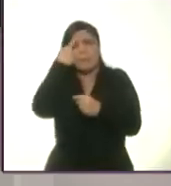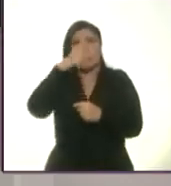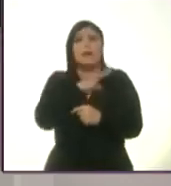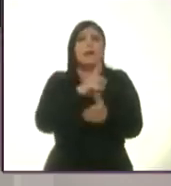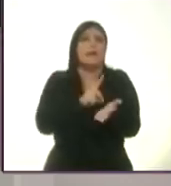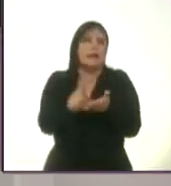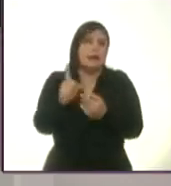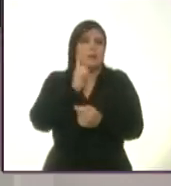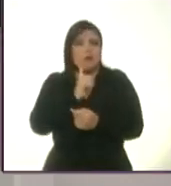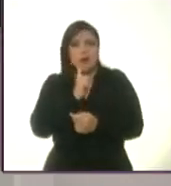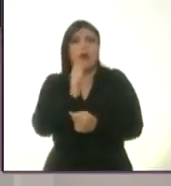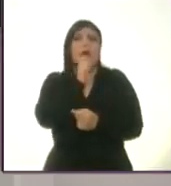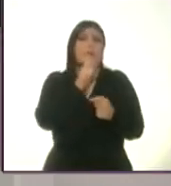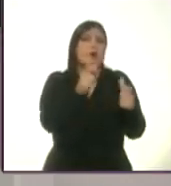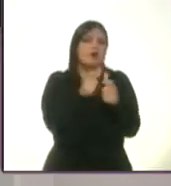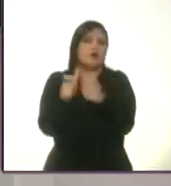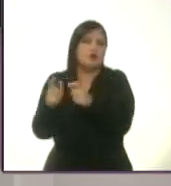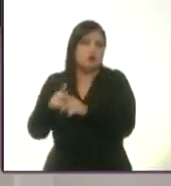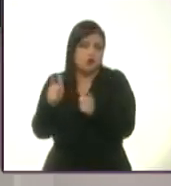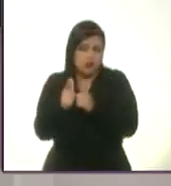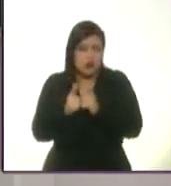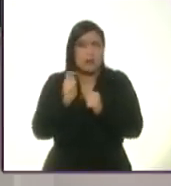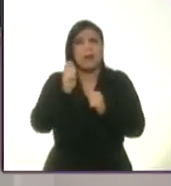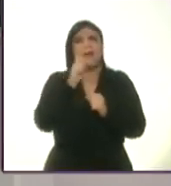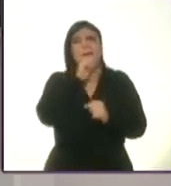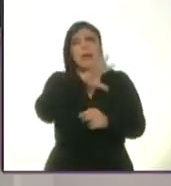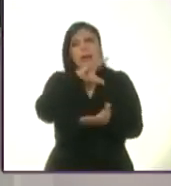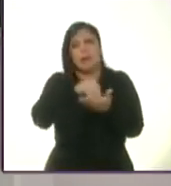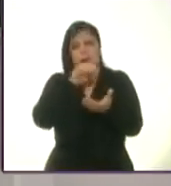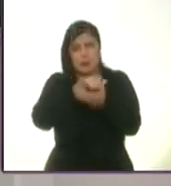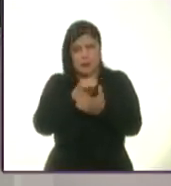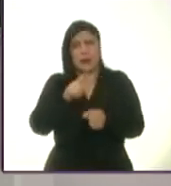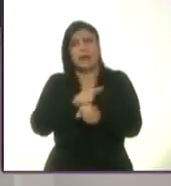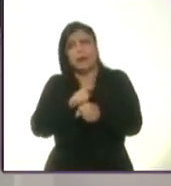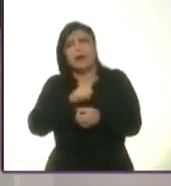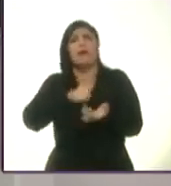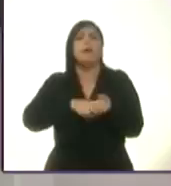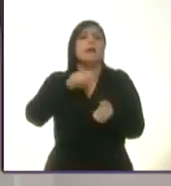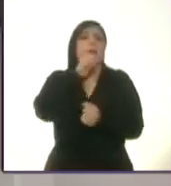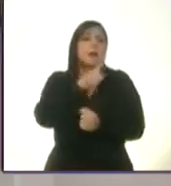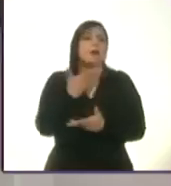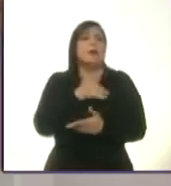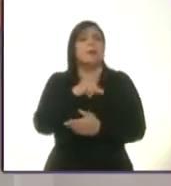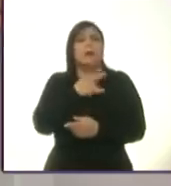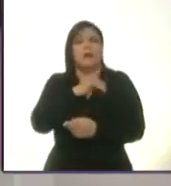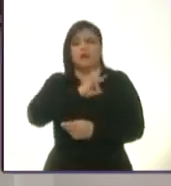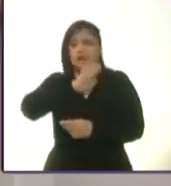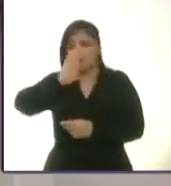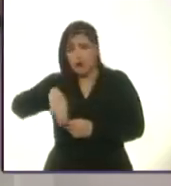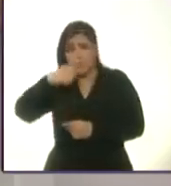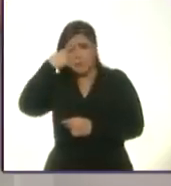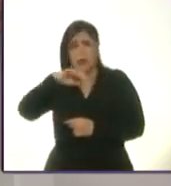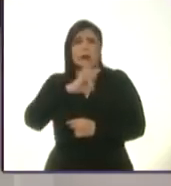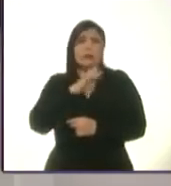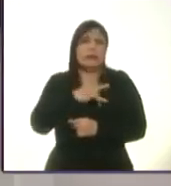de grupos minoritarios del matrimonio igualitario de una muerte digna de la concepción diversa de las familias así en plural